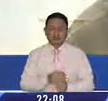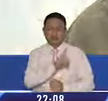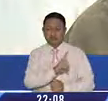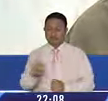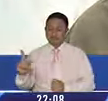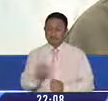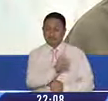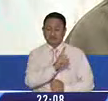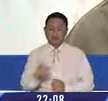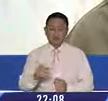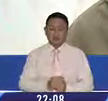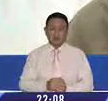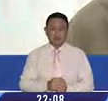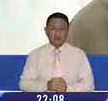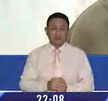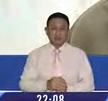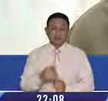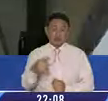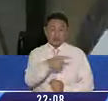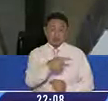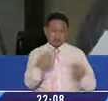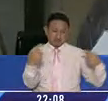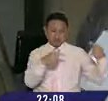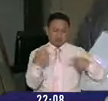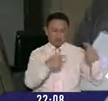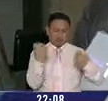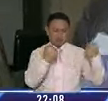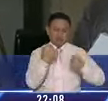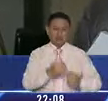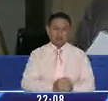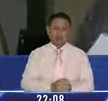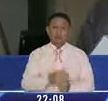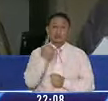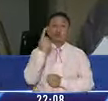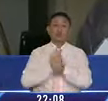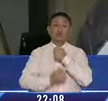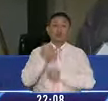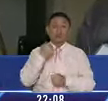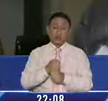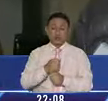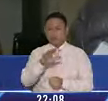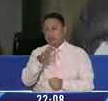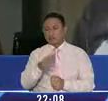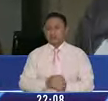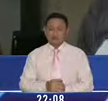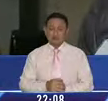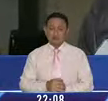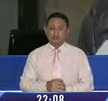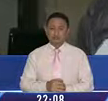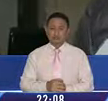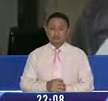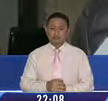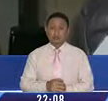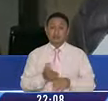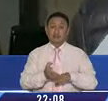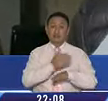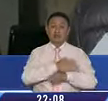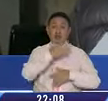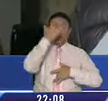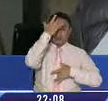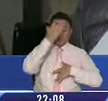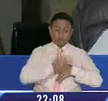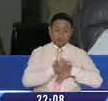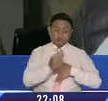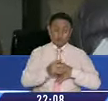entran. Claro, siempre salen heridos. Entonces se pelean. Pero hace un año más o menos aproximadamente, no más, porque era antes de la pandemia, si